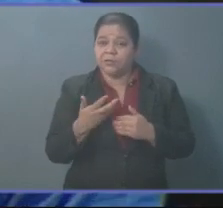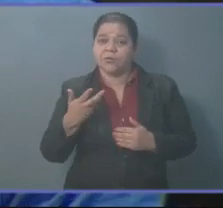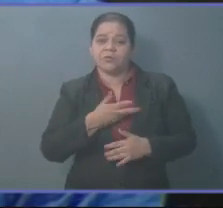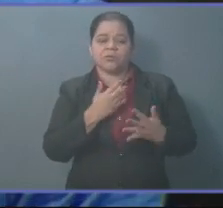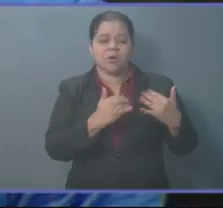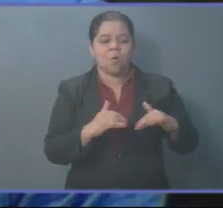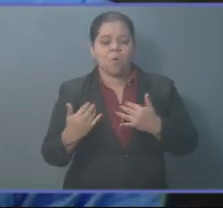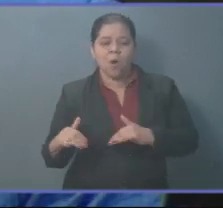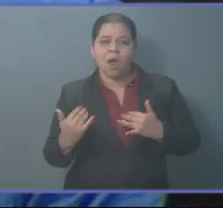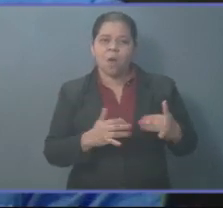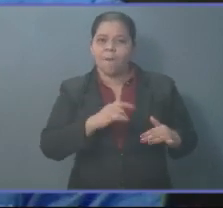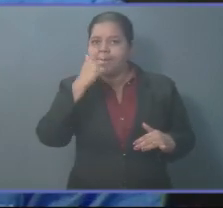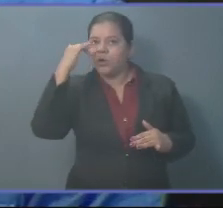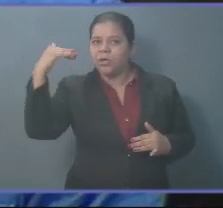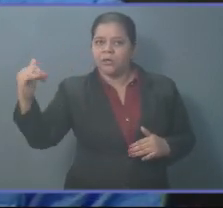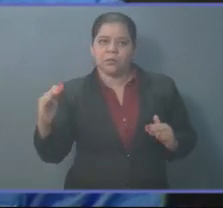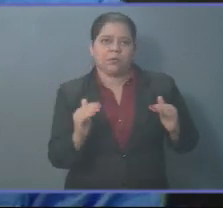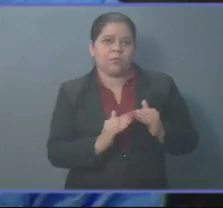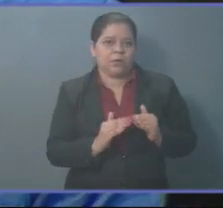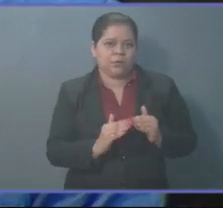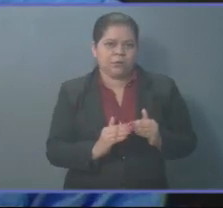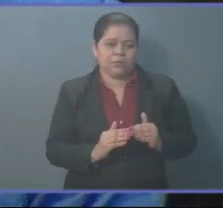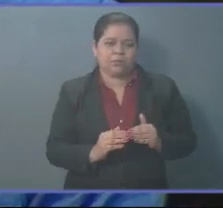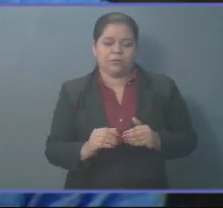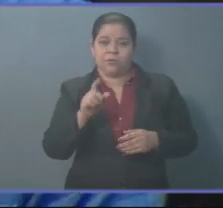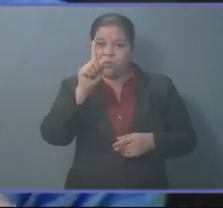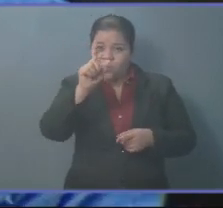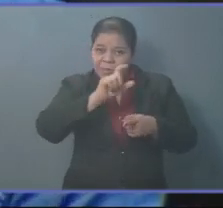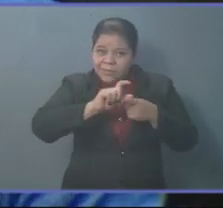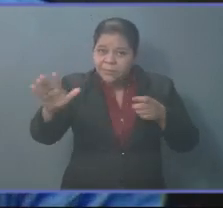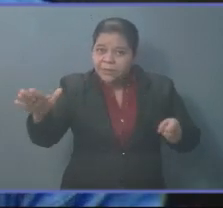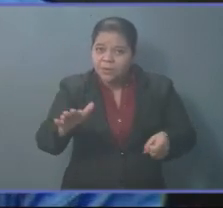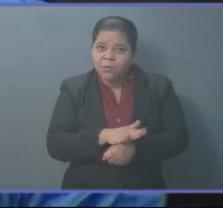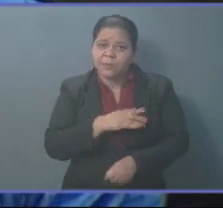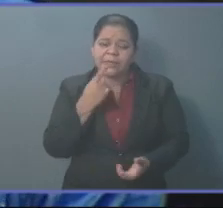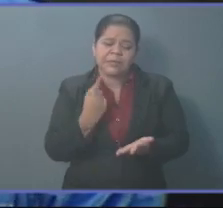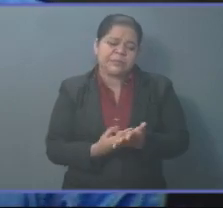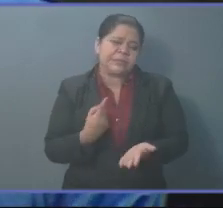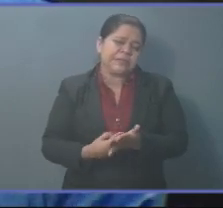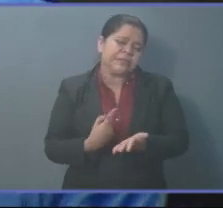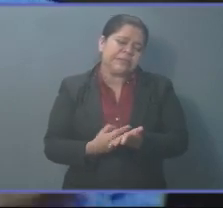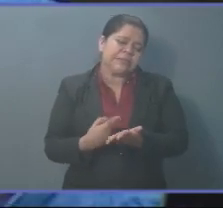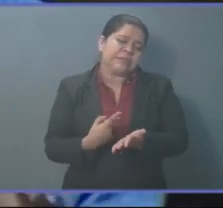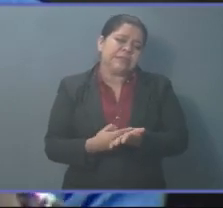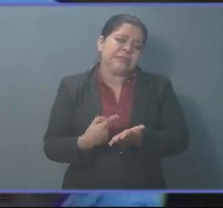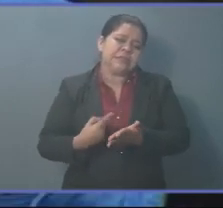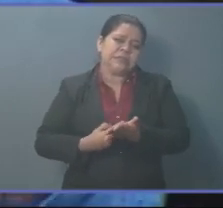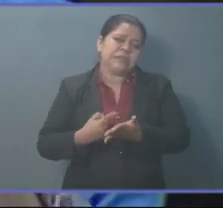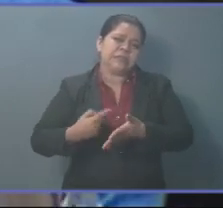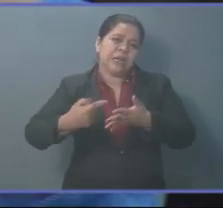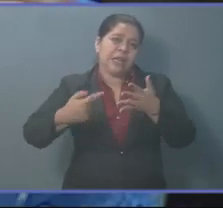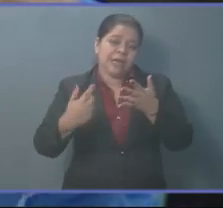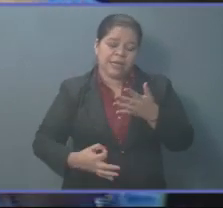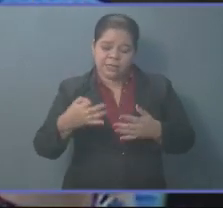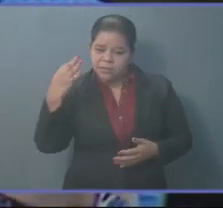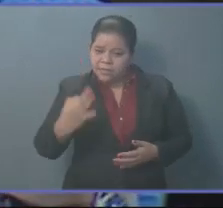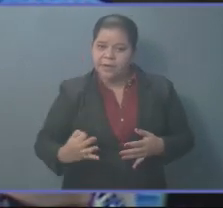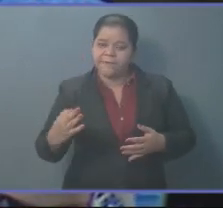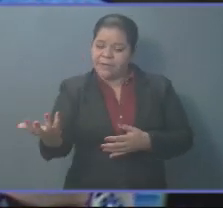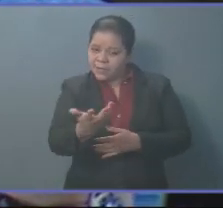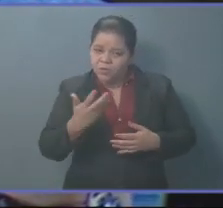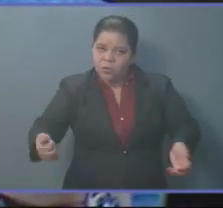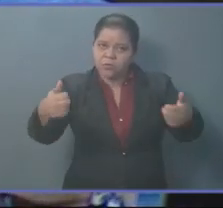político. Una semana discutiendo la aprobación de una ley que debió ser en